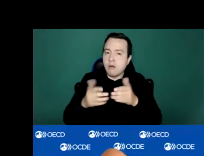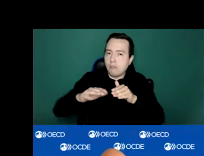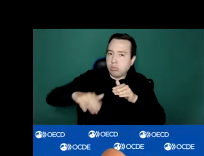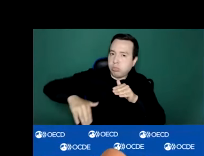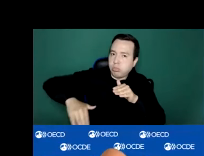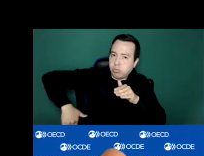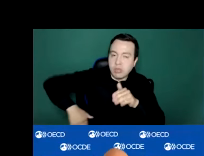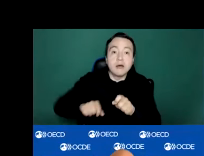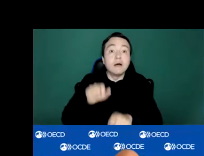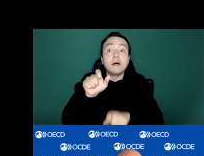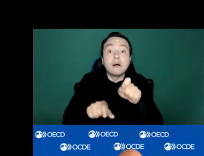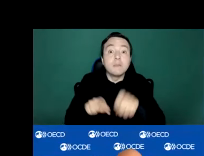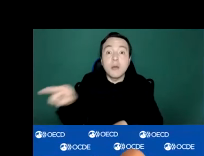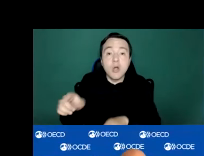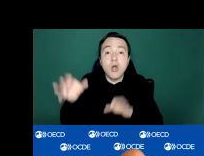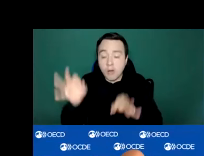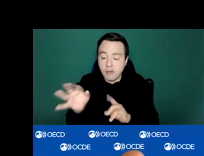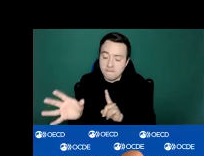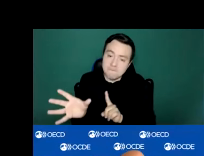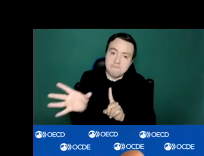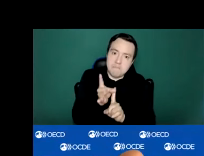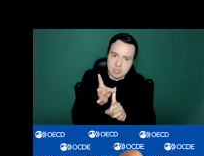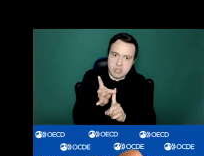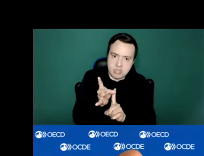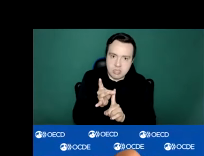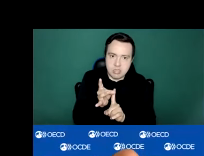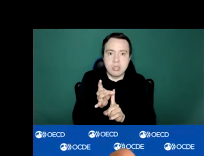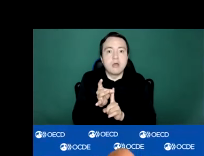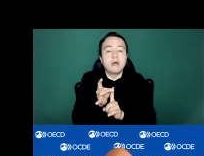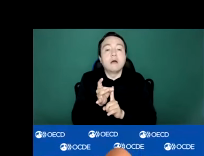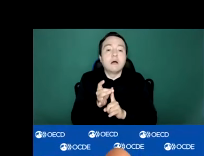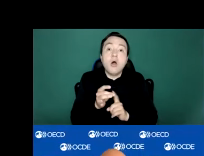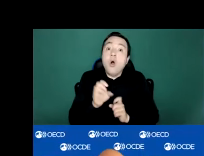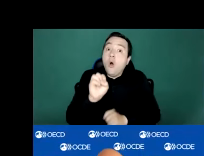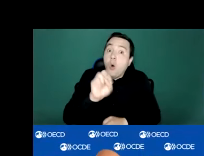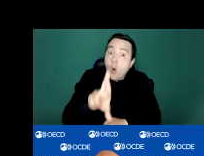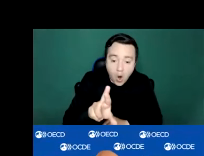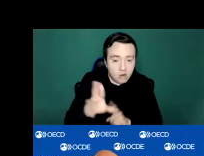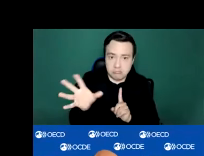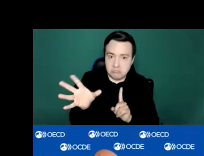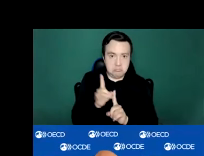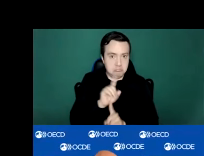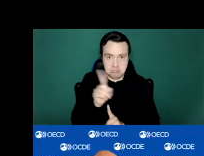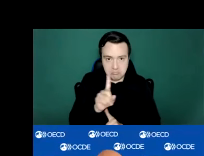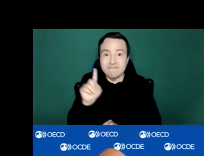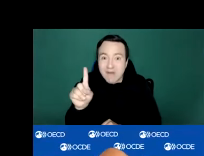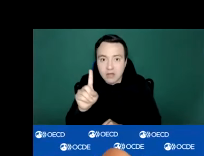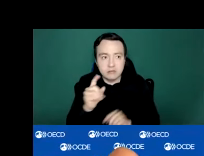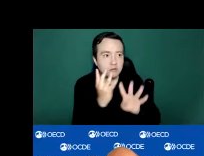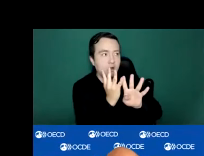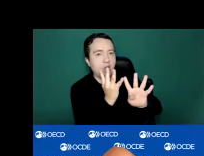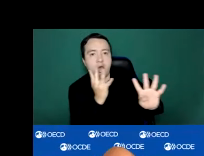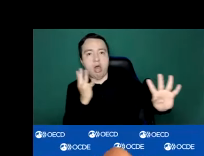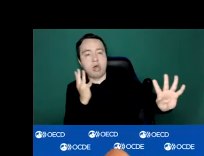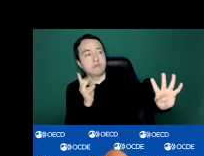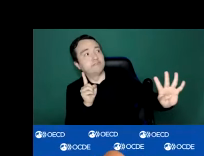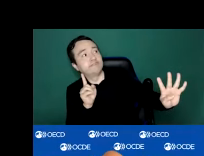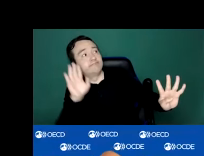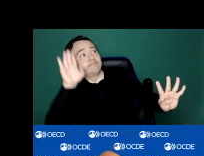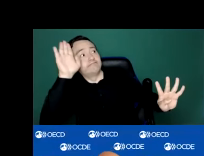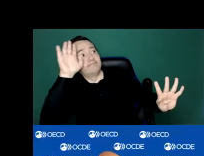de los efectos directos e indirectos de la crisis de la COVID, con atención demorada, con COVID y que sufren